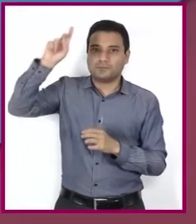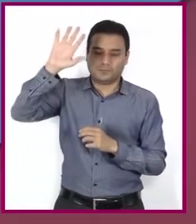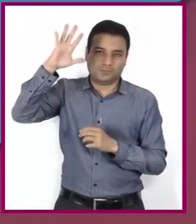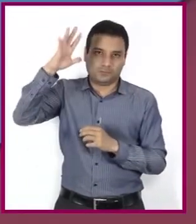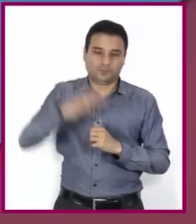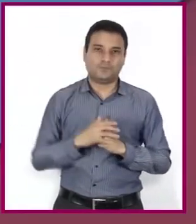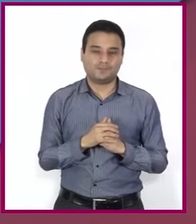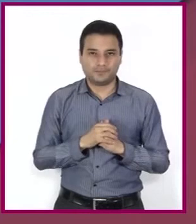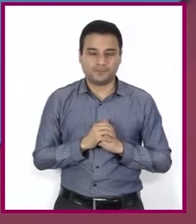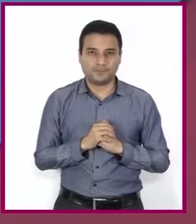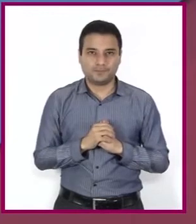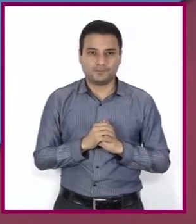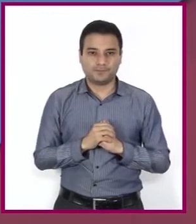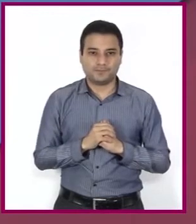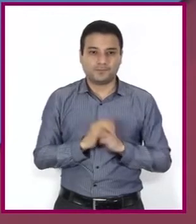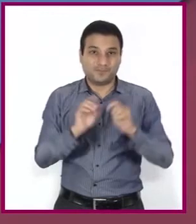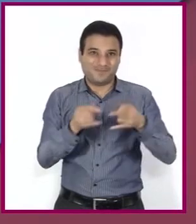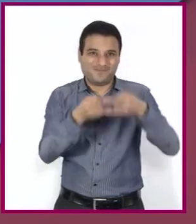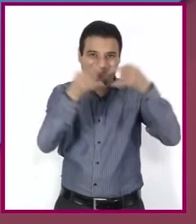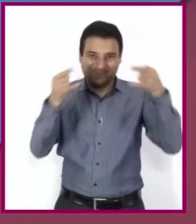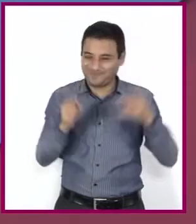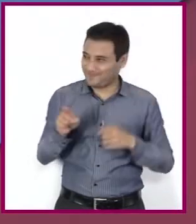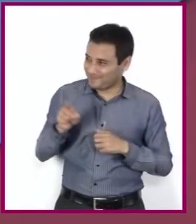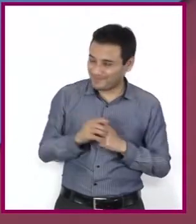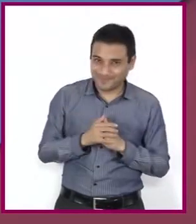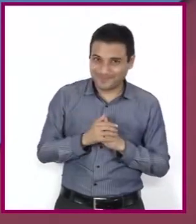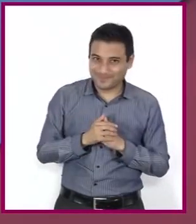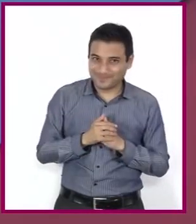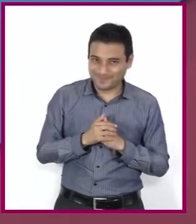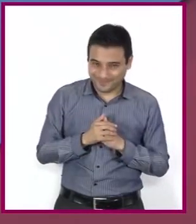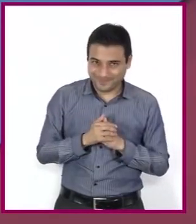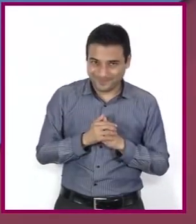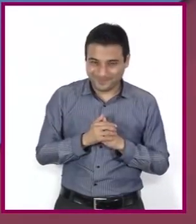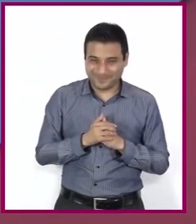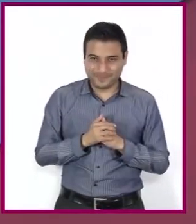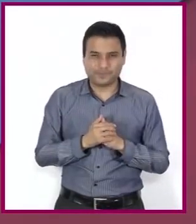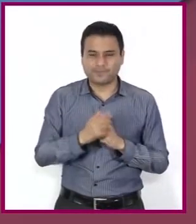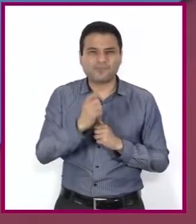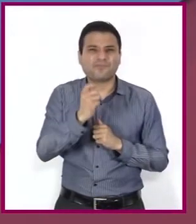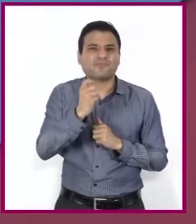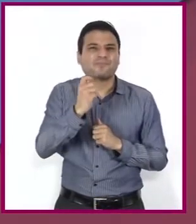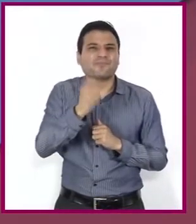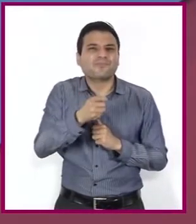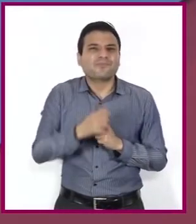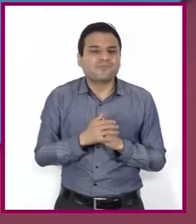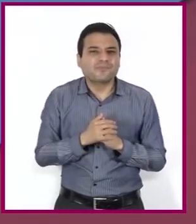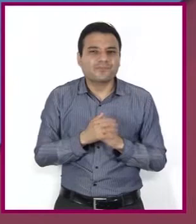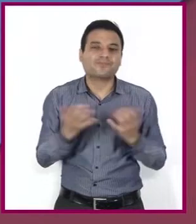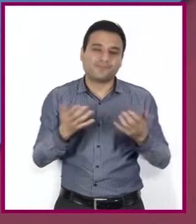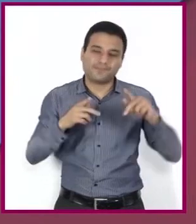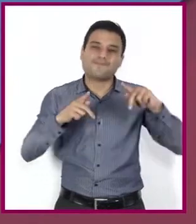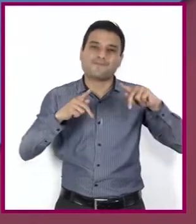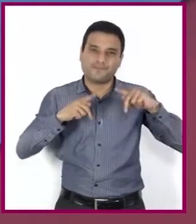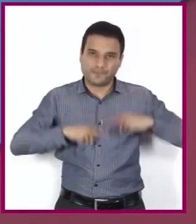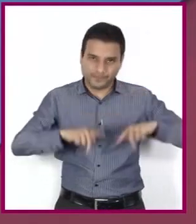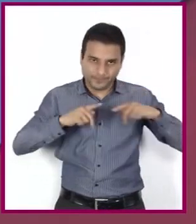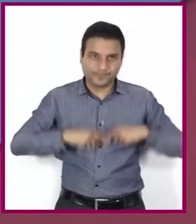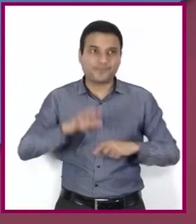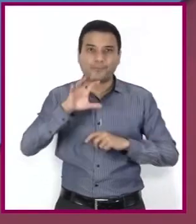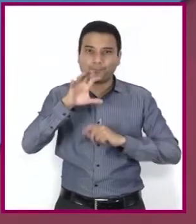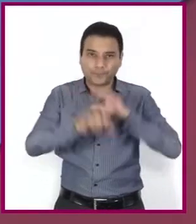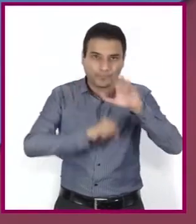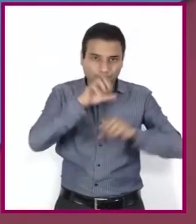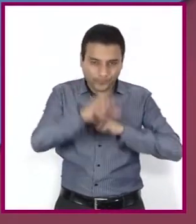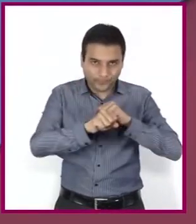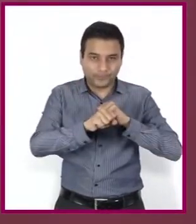Ahora bien, el mito de la caza de los Mimixcoas se tradujo en términos prácticos en la obtención de víctimas para el sacrificio por medio de la